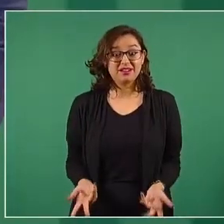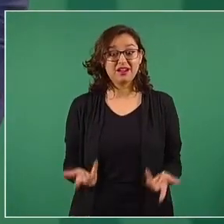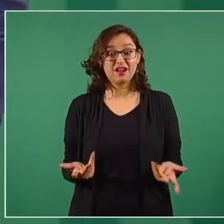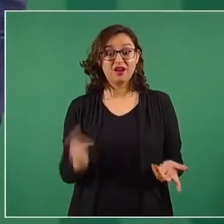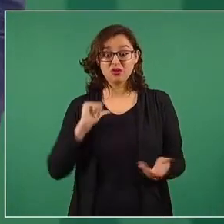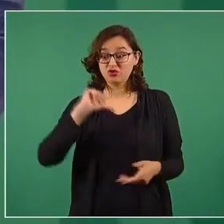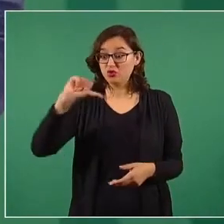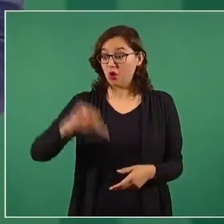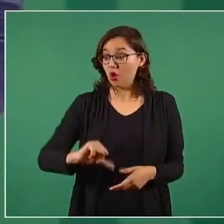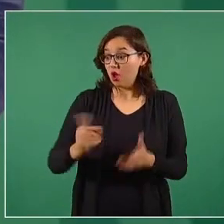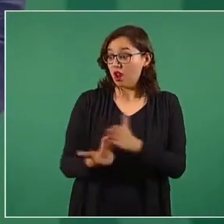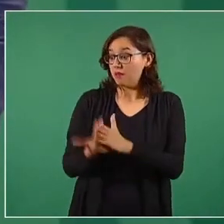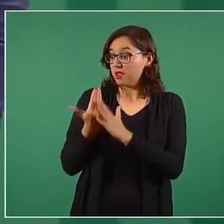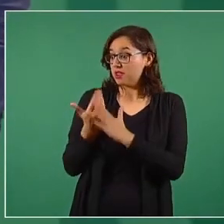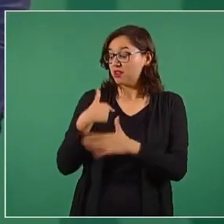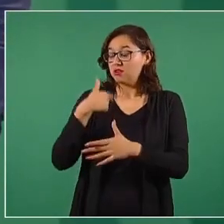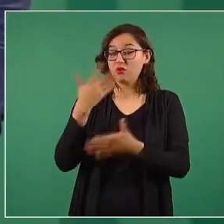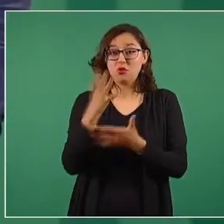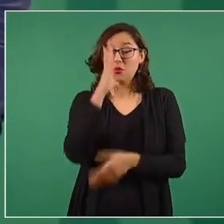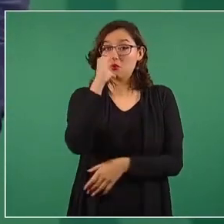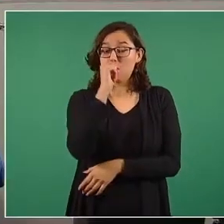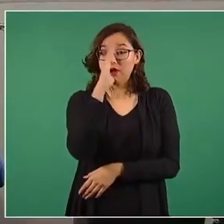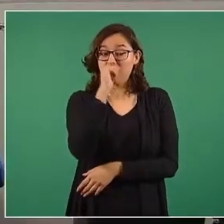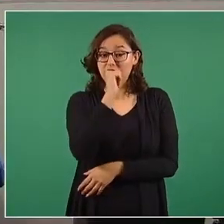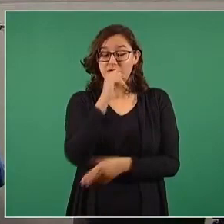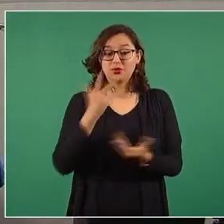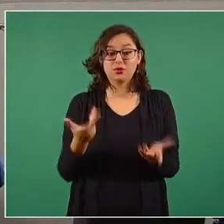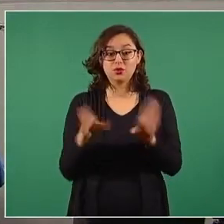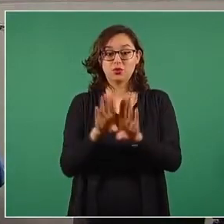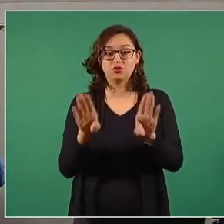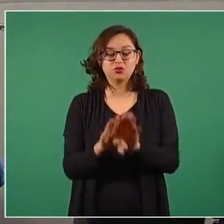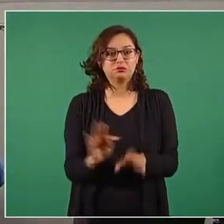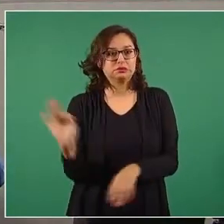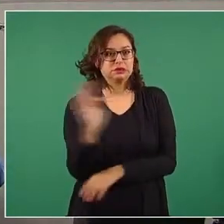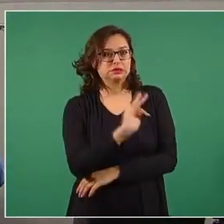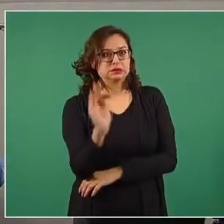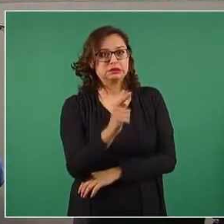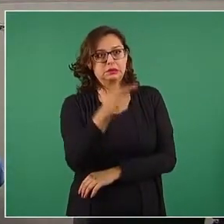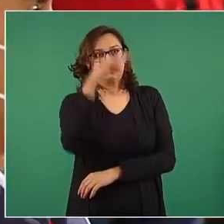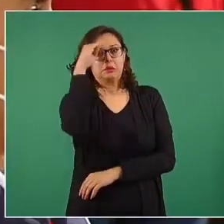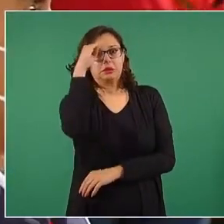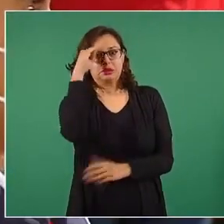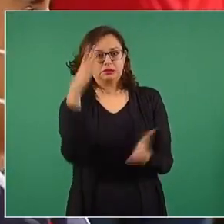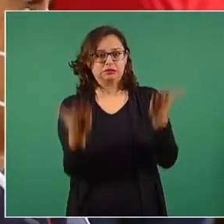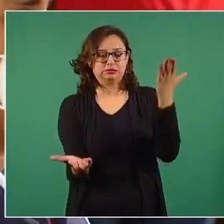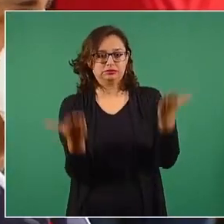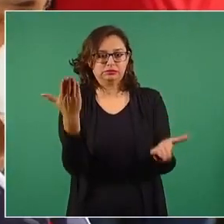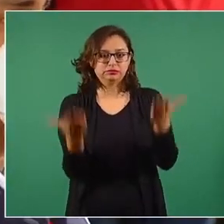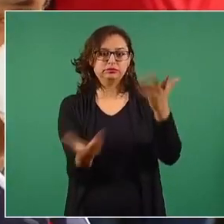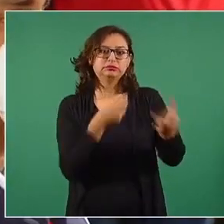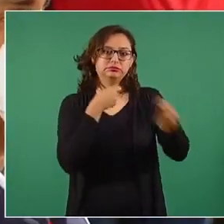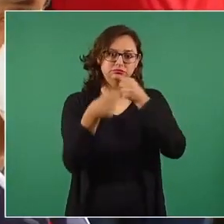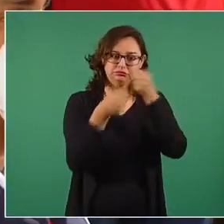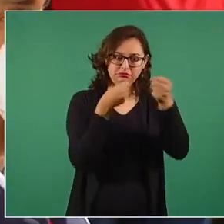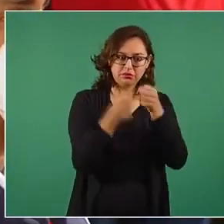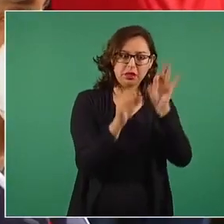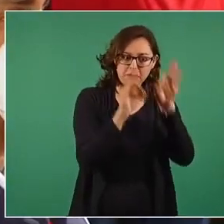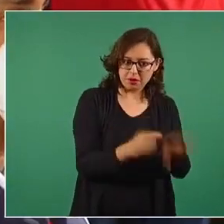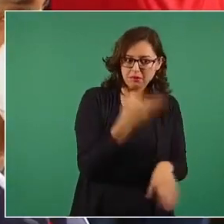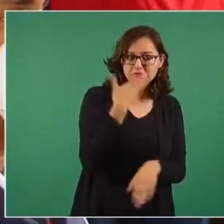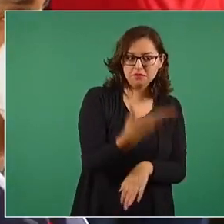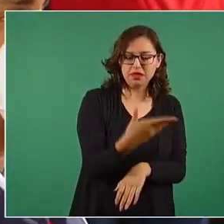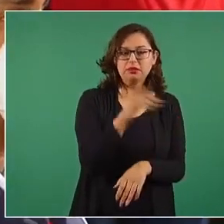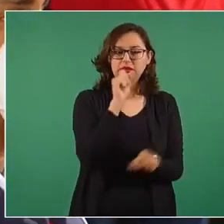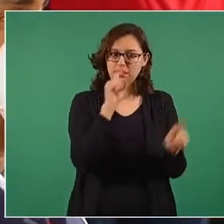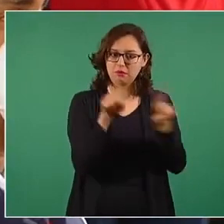mañanera? Pero sí debe, bueno, no sé, que si ha pensado usted en hacer un balance de, también hay buen periodismo, también que se muestre